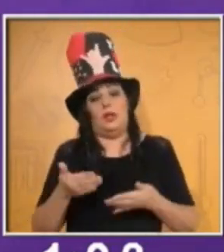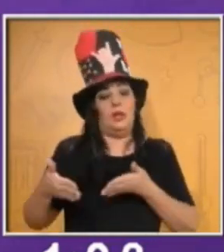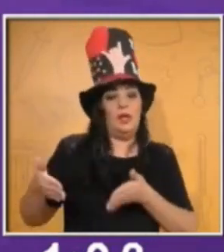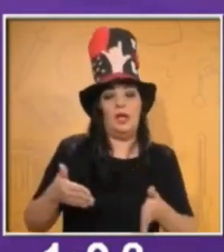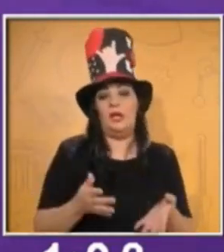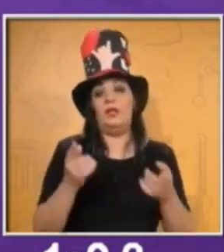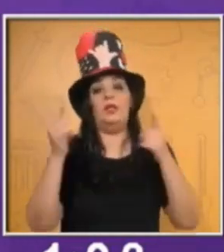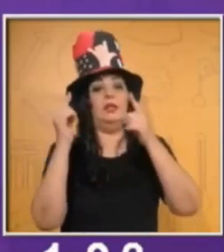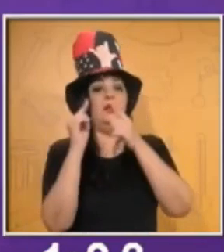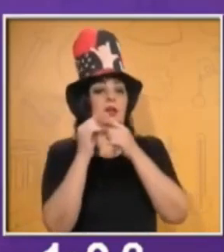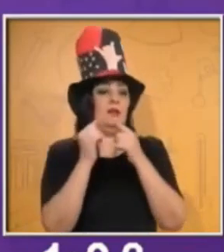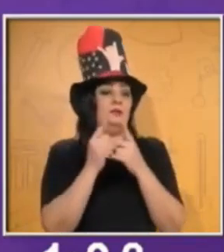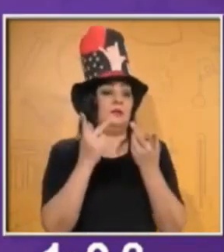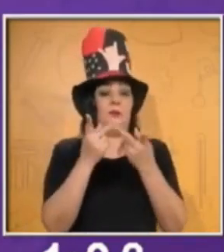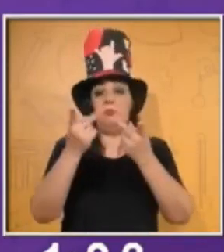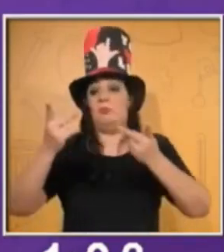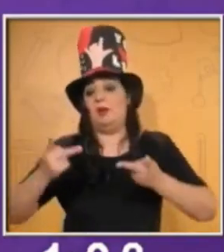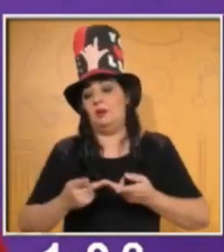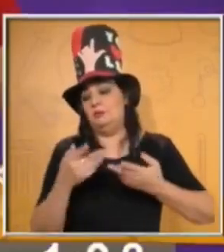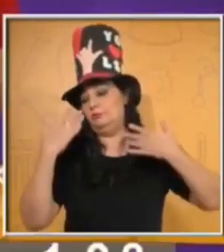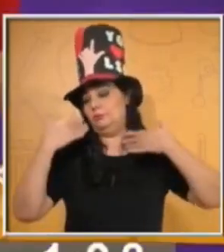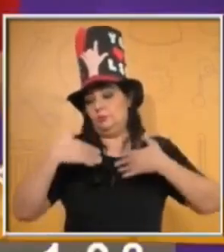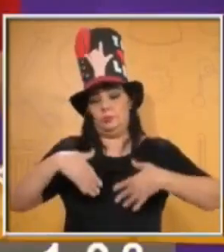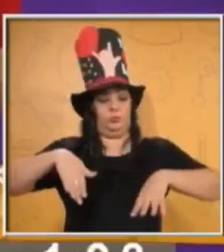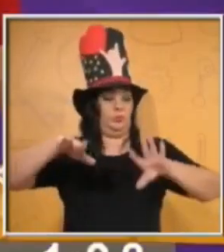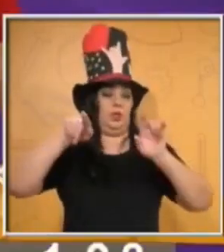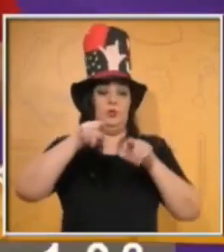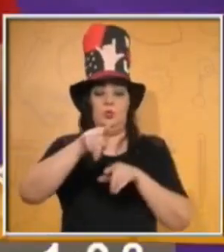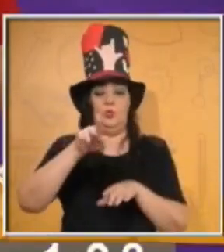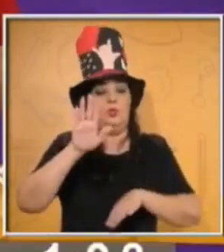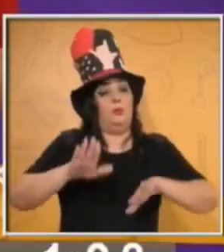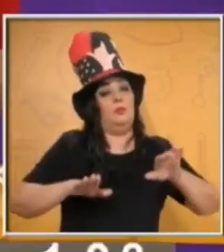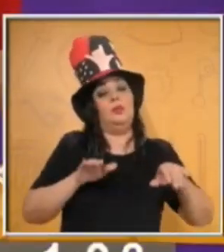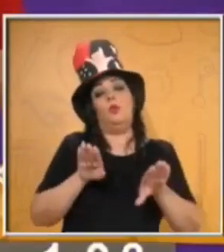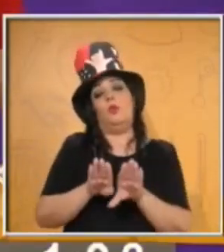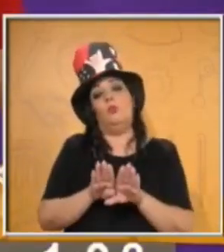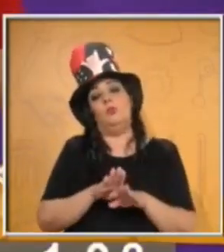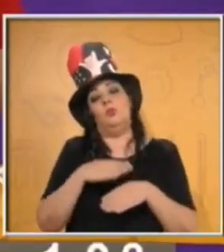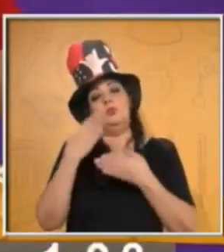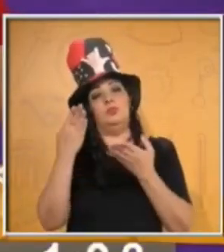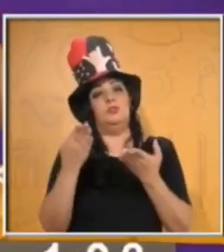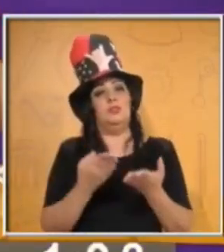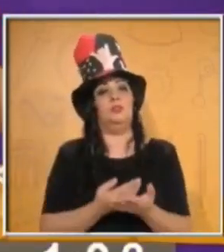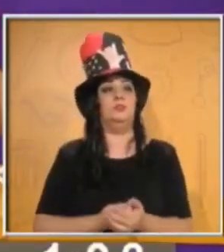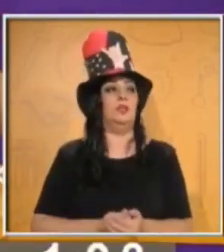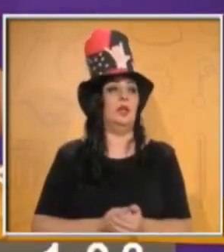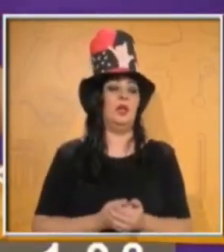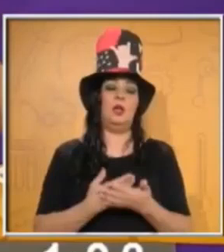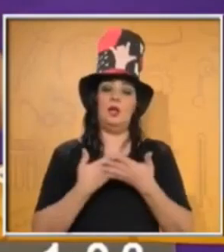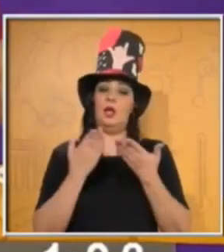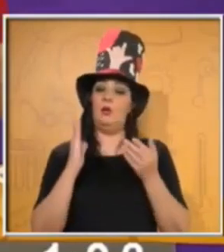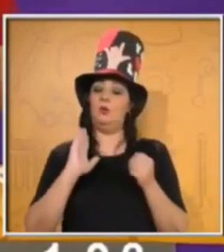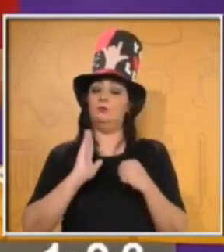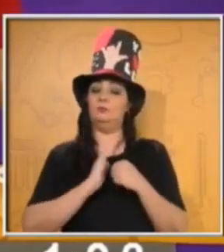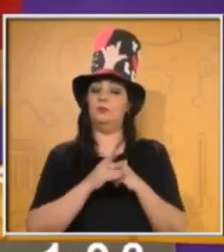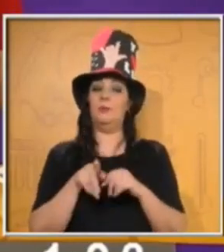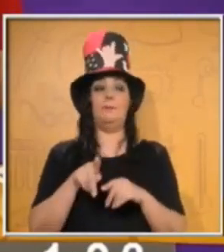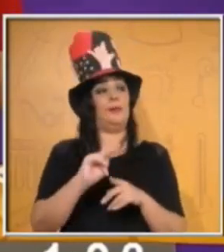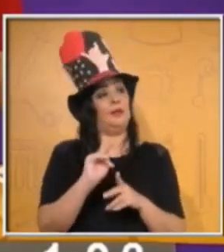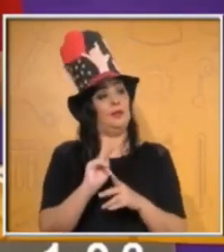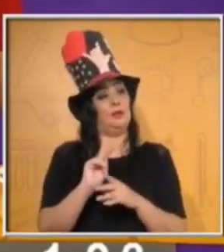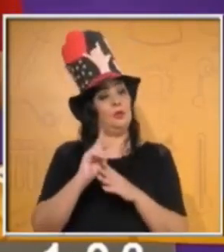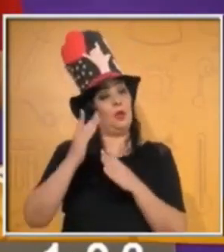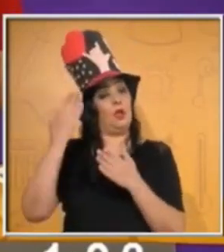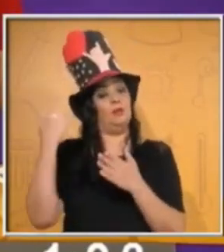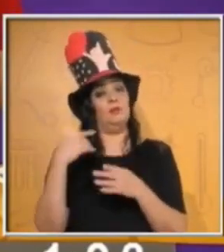avenidas, iglesias, parques, etcétera. Así es, maestra. Bueno, pues con esto vamos a dar por terminada, pero antes de